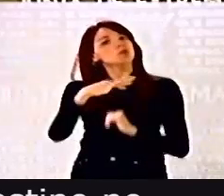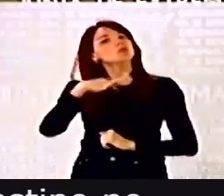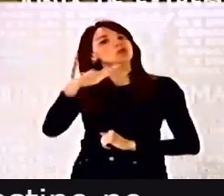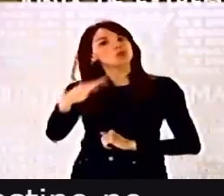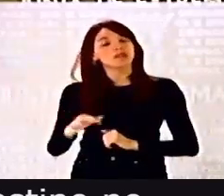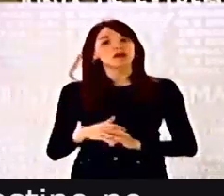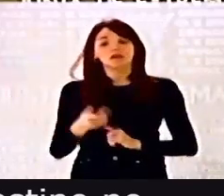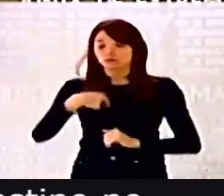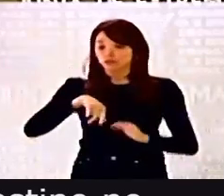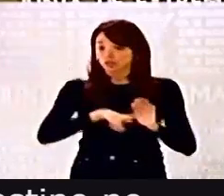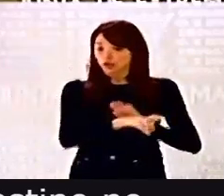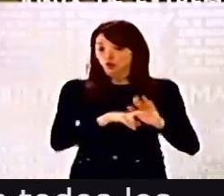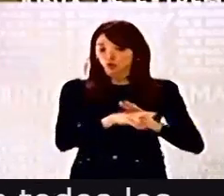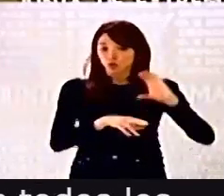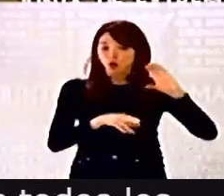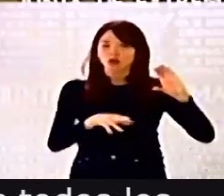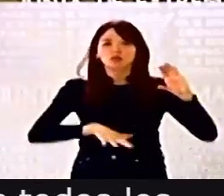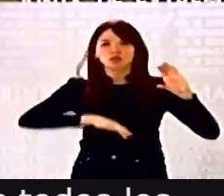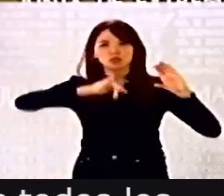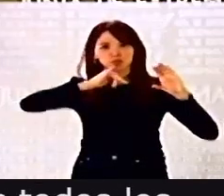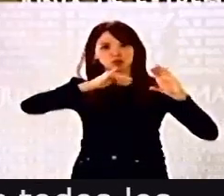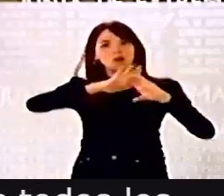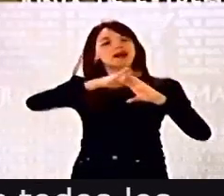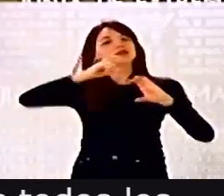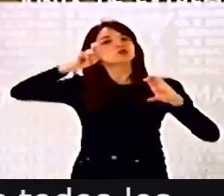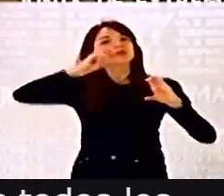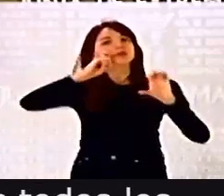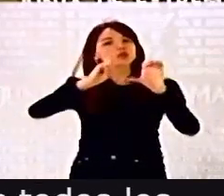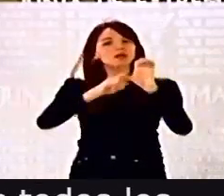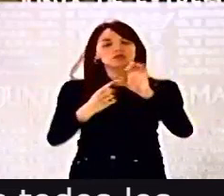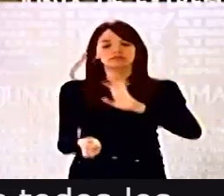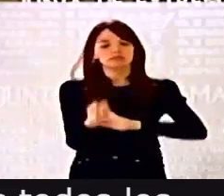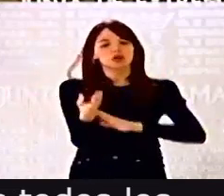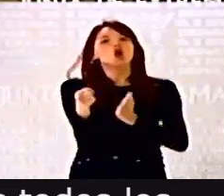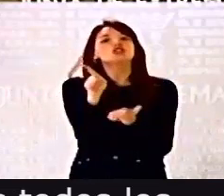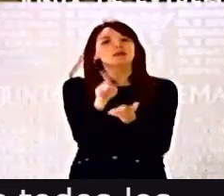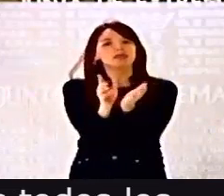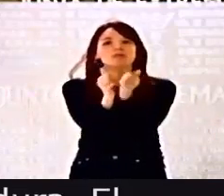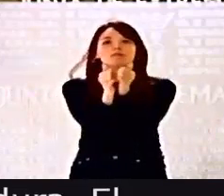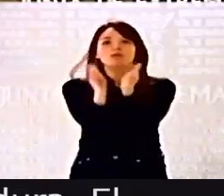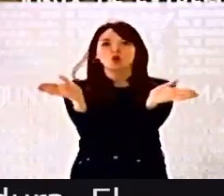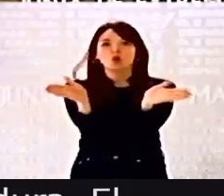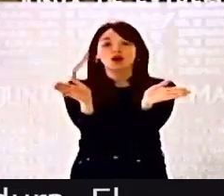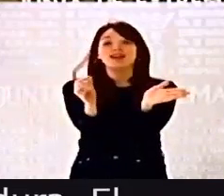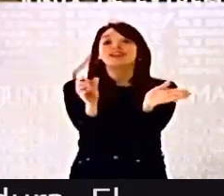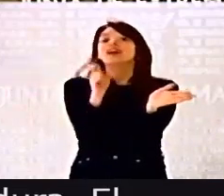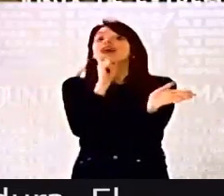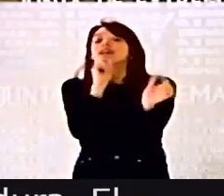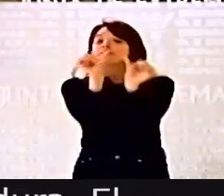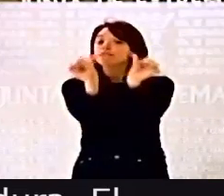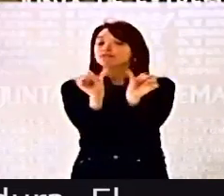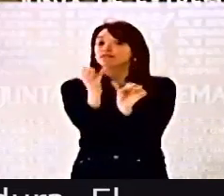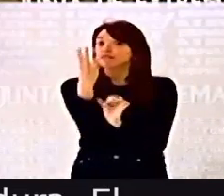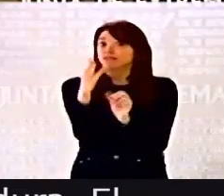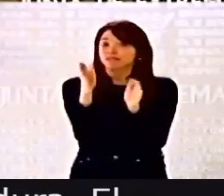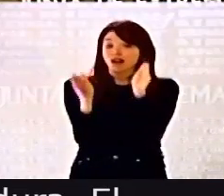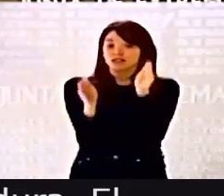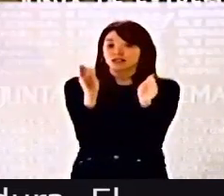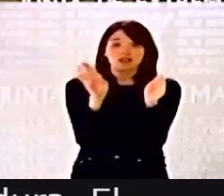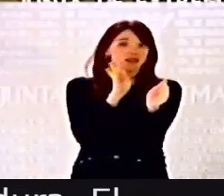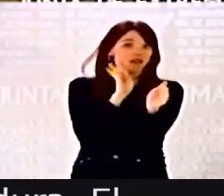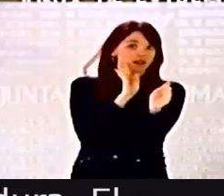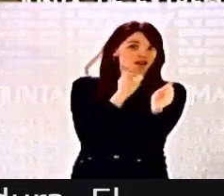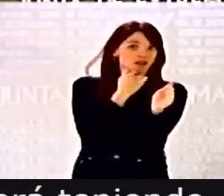a relanzar el turismo Extremadura. El lanzamiento de cada una de las 3 fases se realizará teniendo presente los momentos